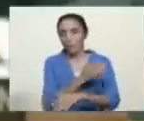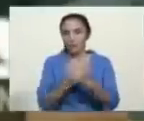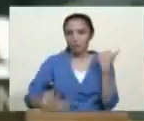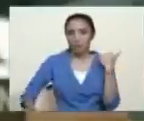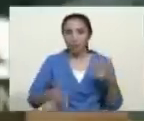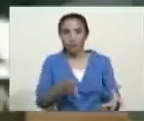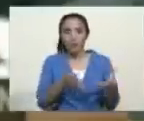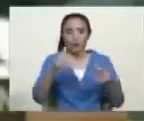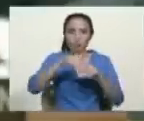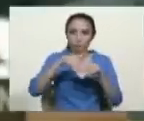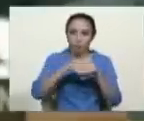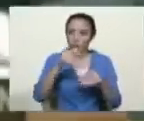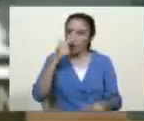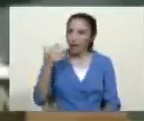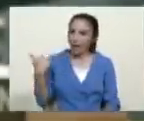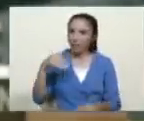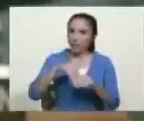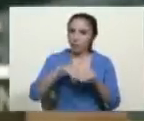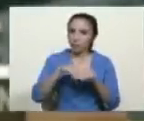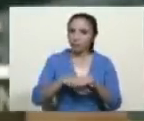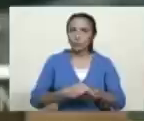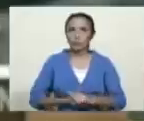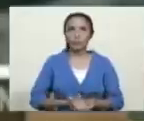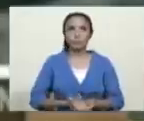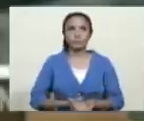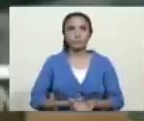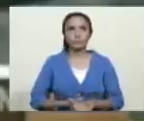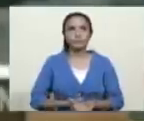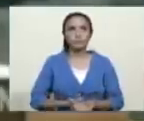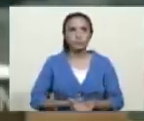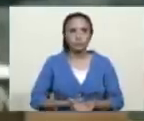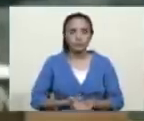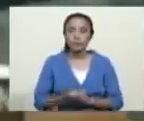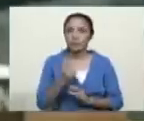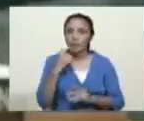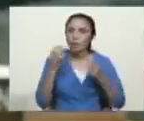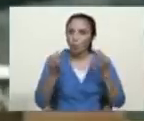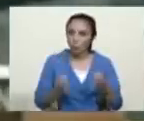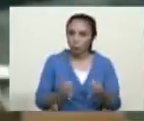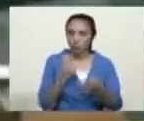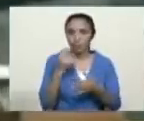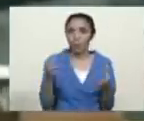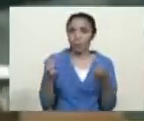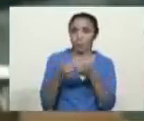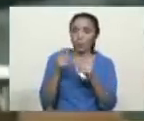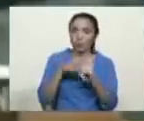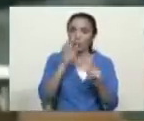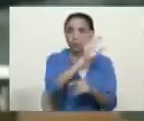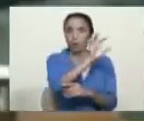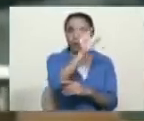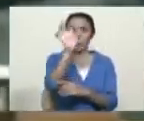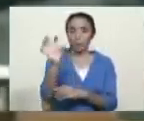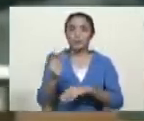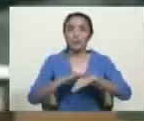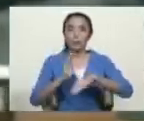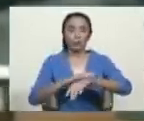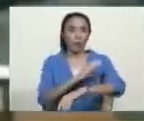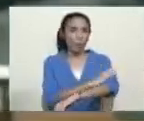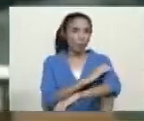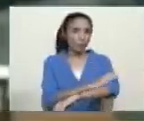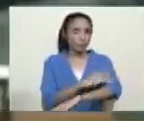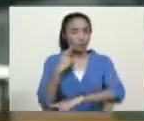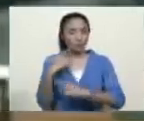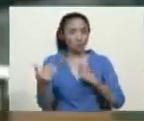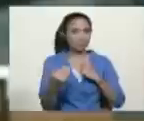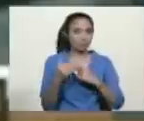ganado las elecciones en forma injusta de acuerdo a este grupo de países, porque la oposición lo boicoteó